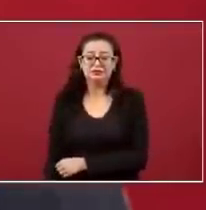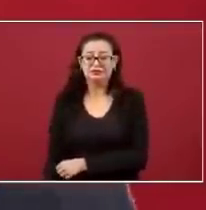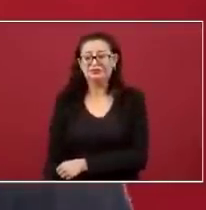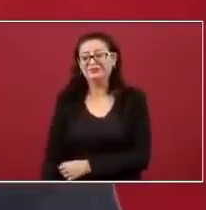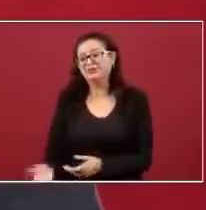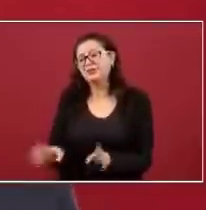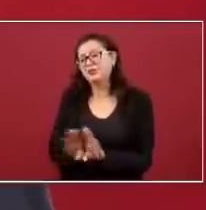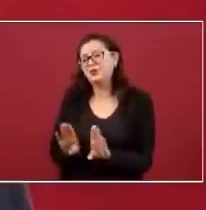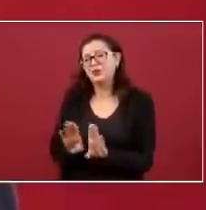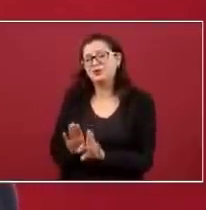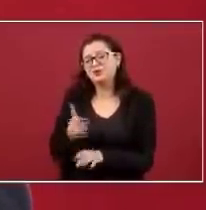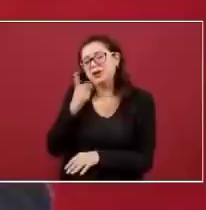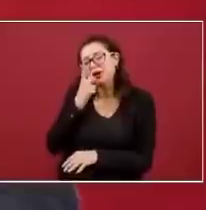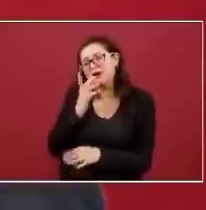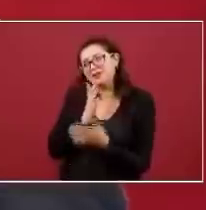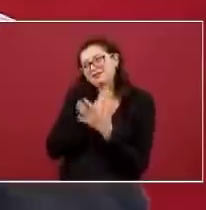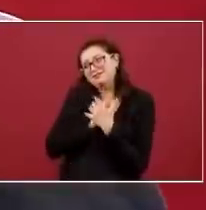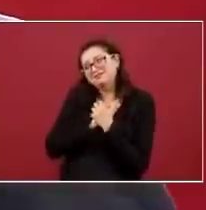ternuritas.